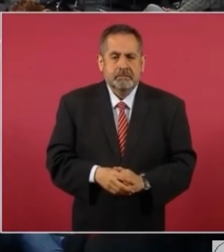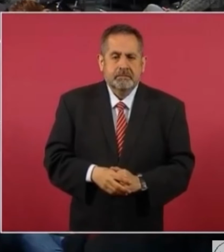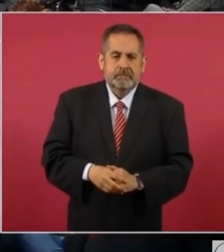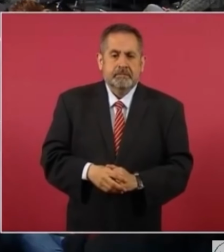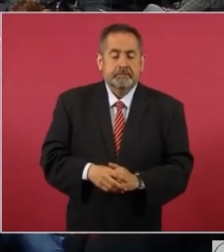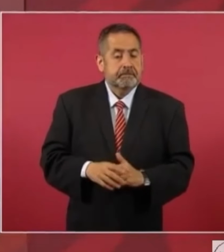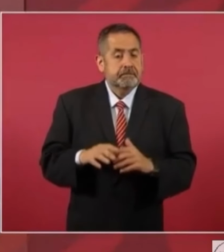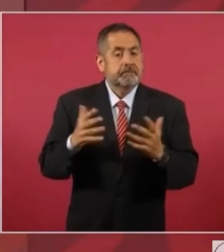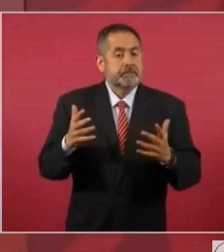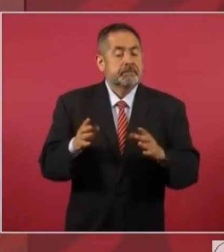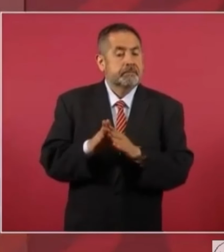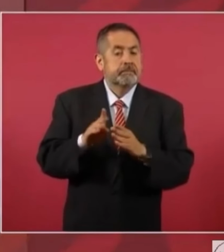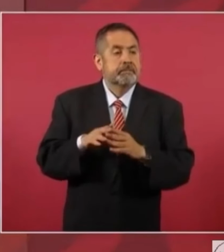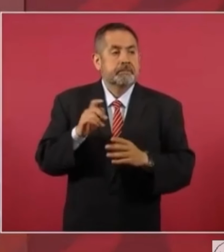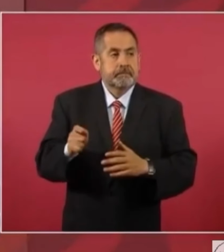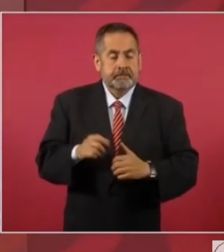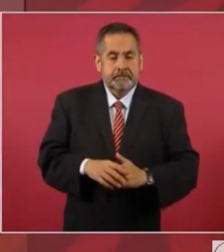Entonces,